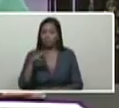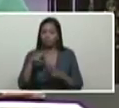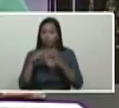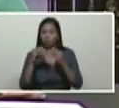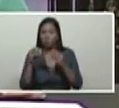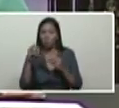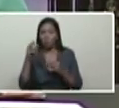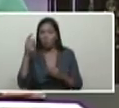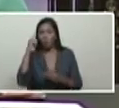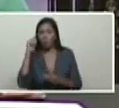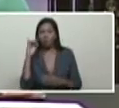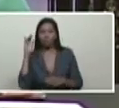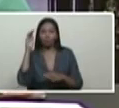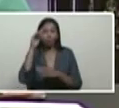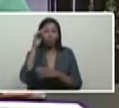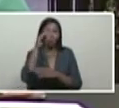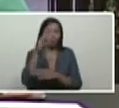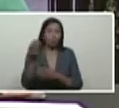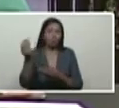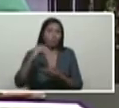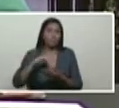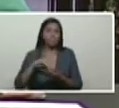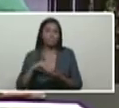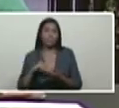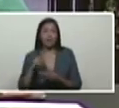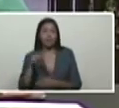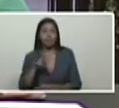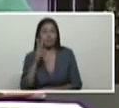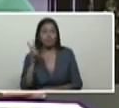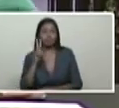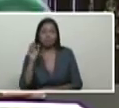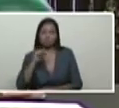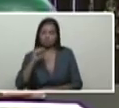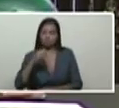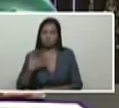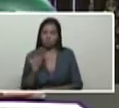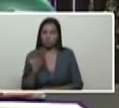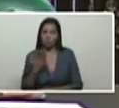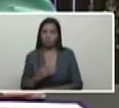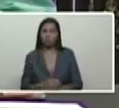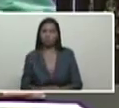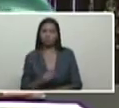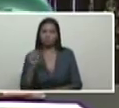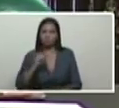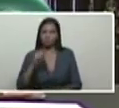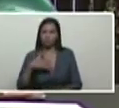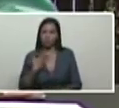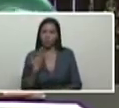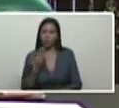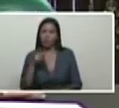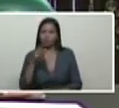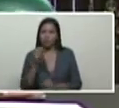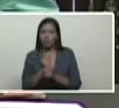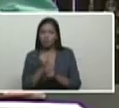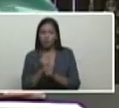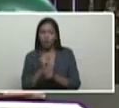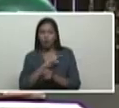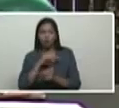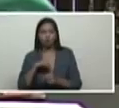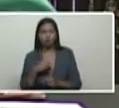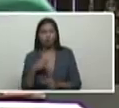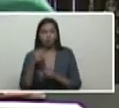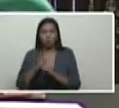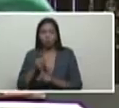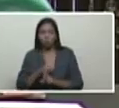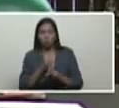mejor el horizonte futuro. Venezuela sí se puede, con trabajo, con perseverancia, con